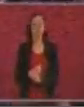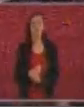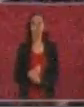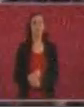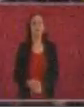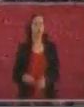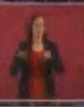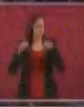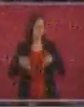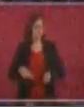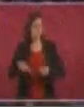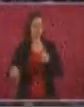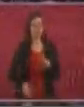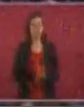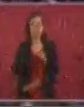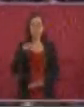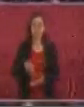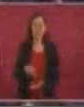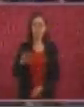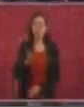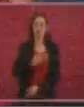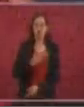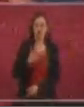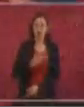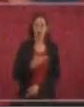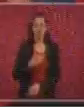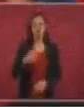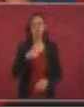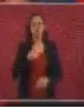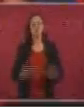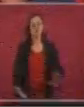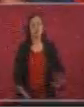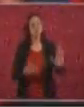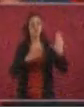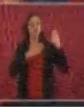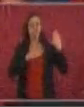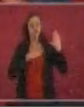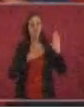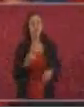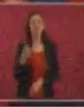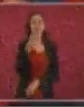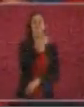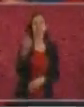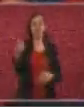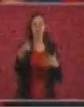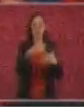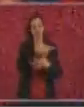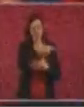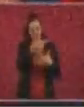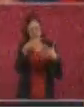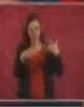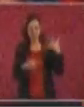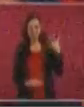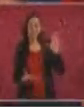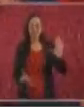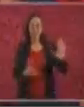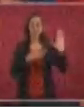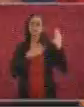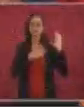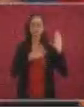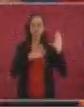es una forma de control popular, que son las dádivas, las becas, las